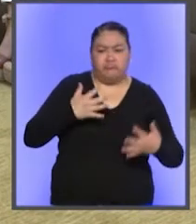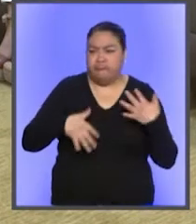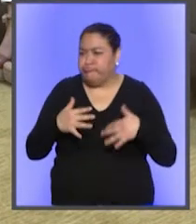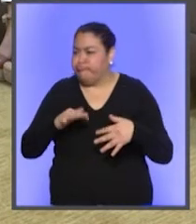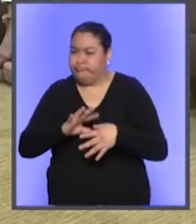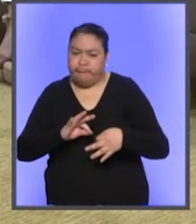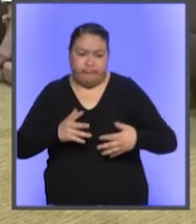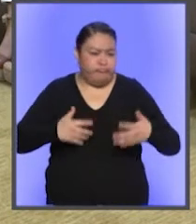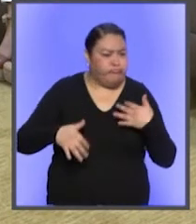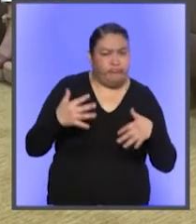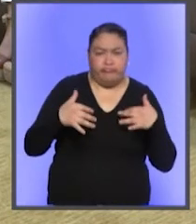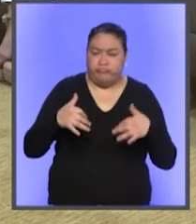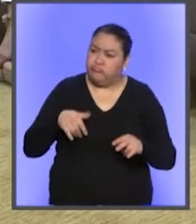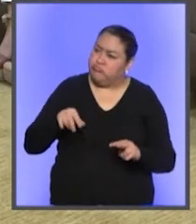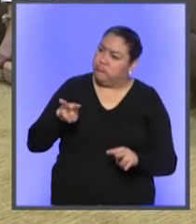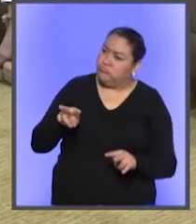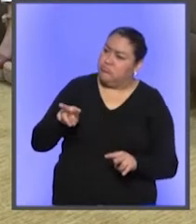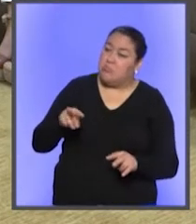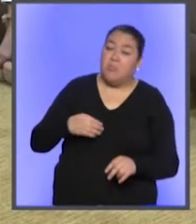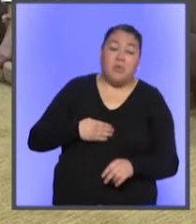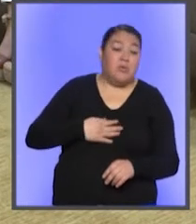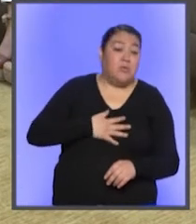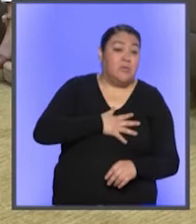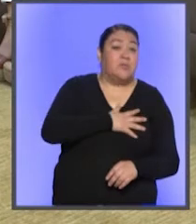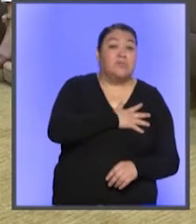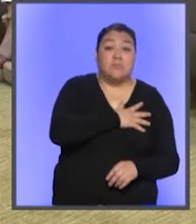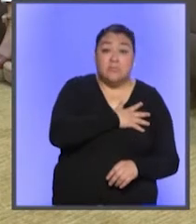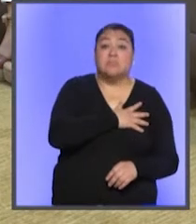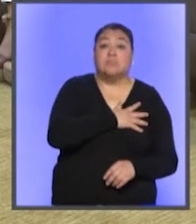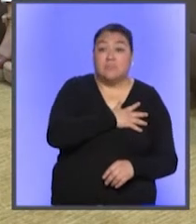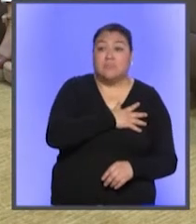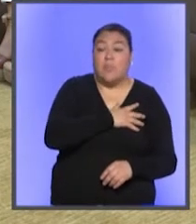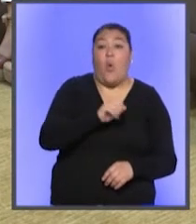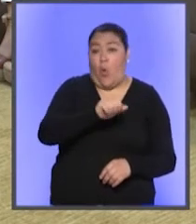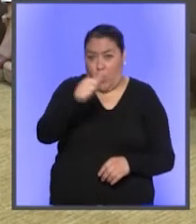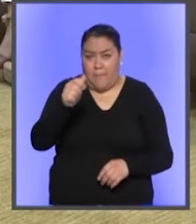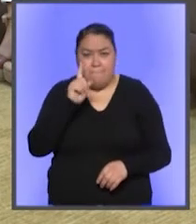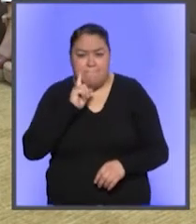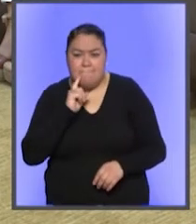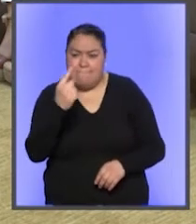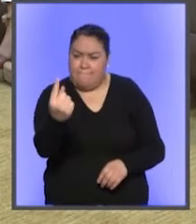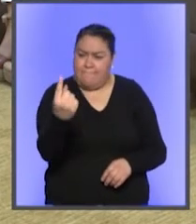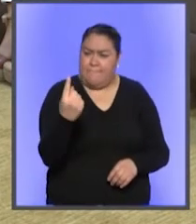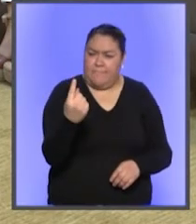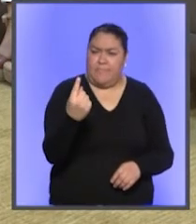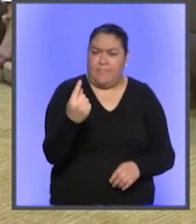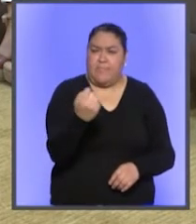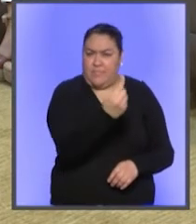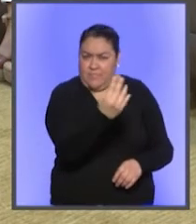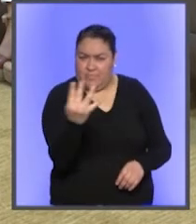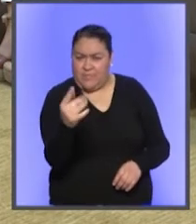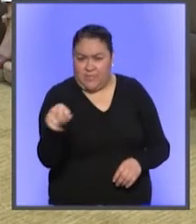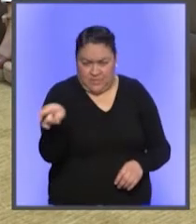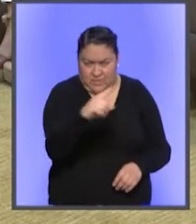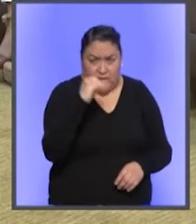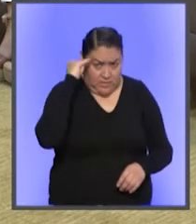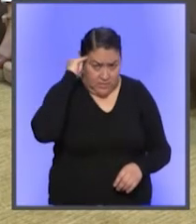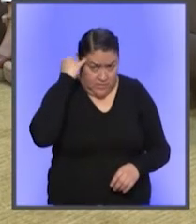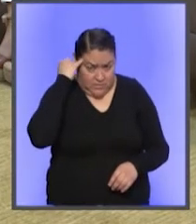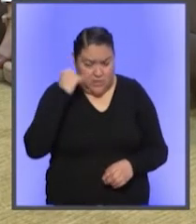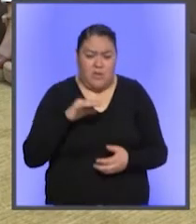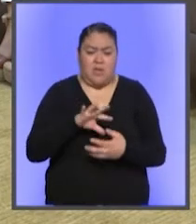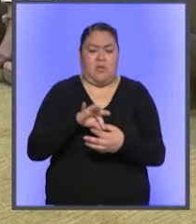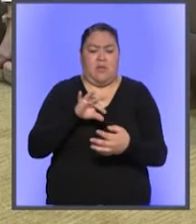compartiendo transmitiendo Me parece que se volvió inspiracional escuchamos mujeres de